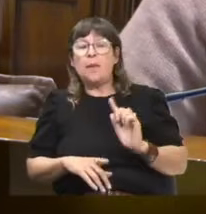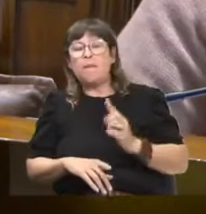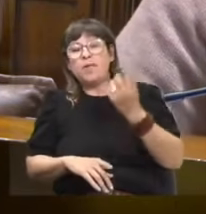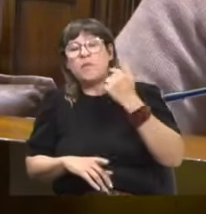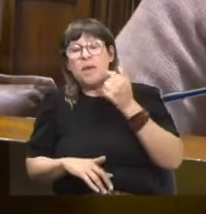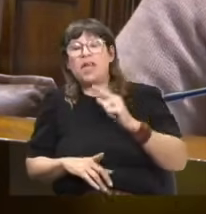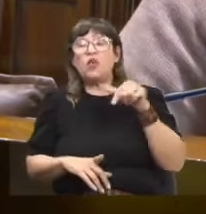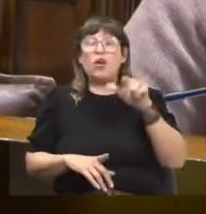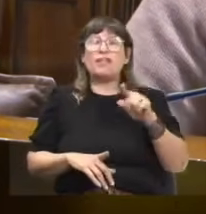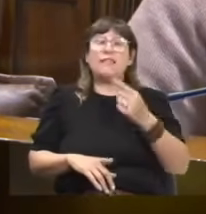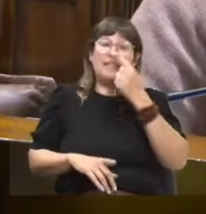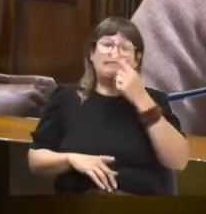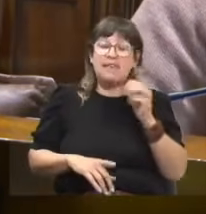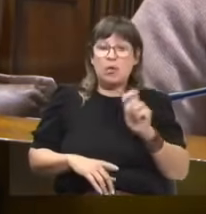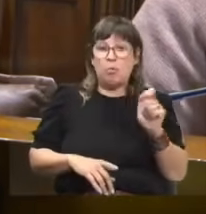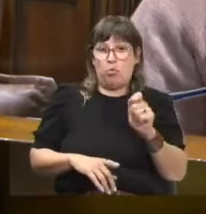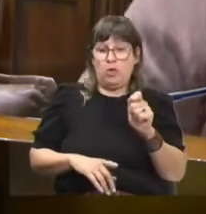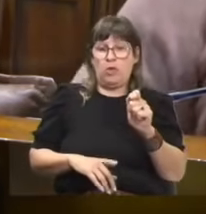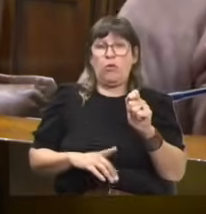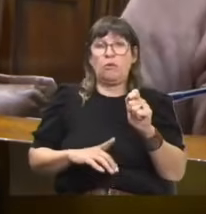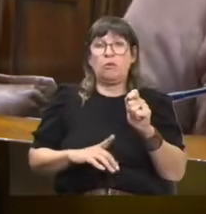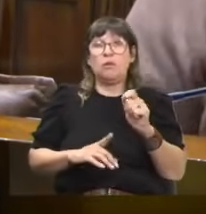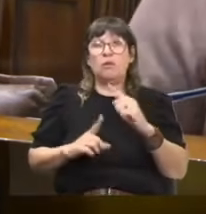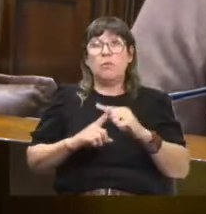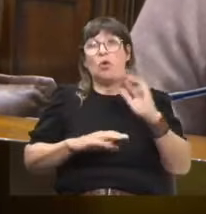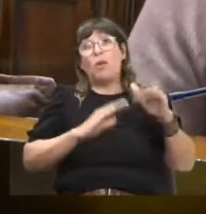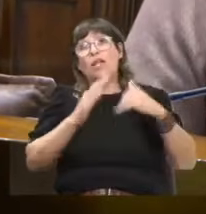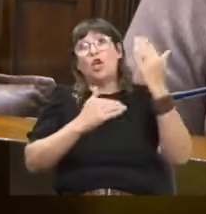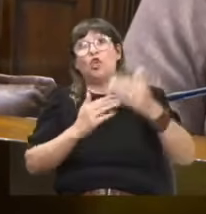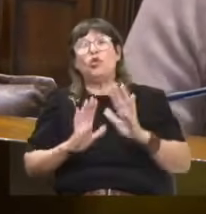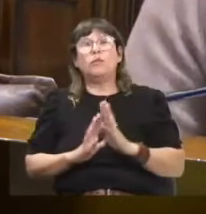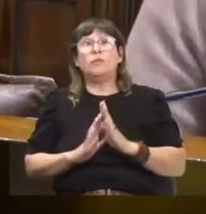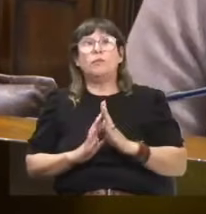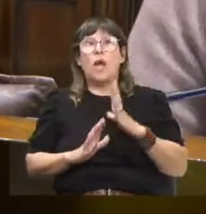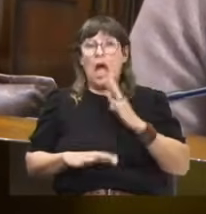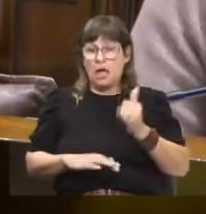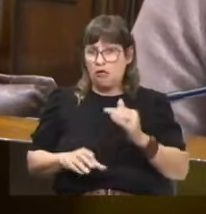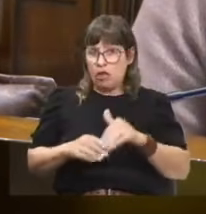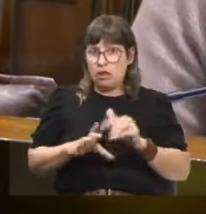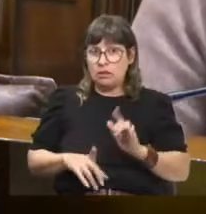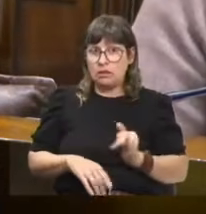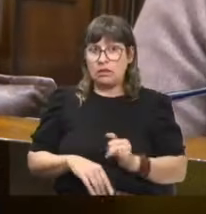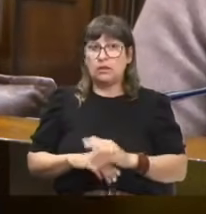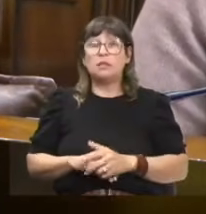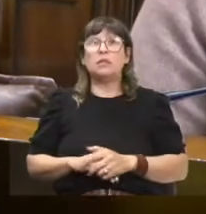sobre cualquier otro. ¿Tienen que votar? ¿Seguir?